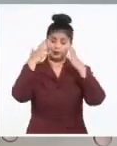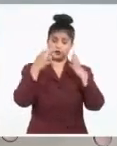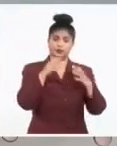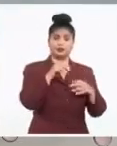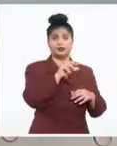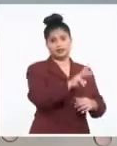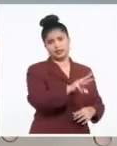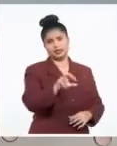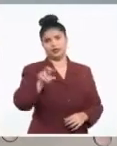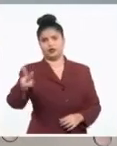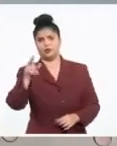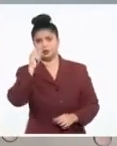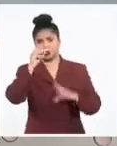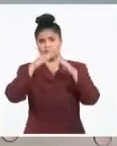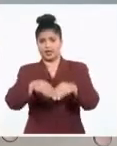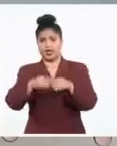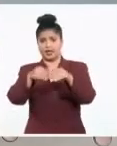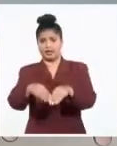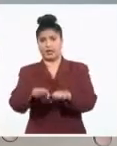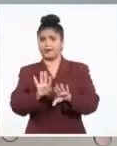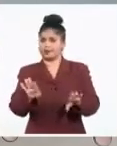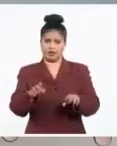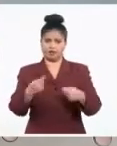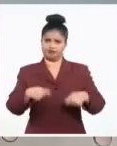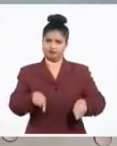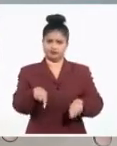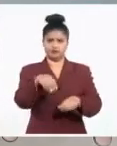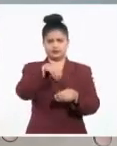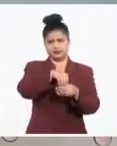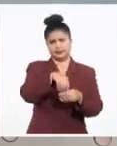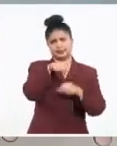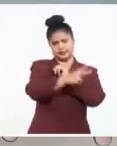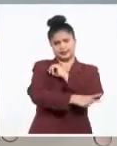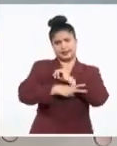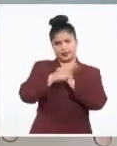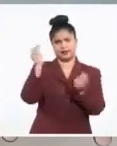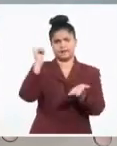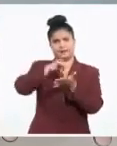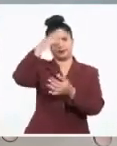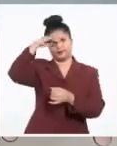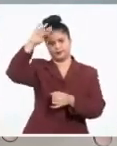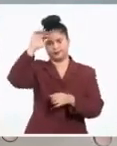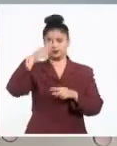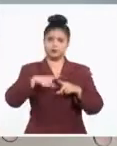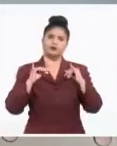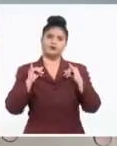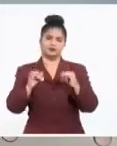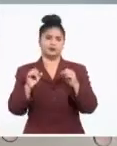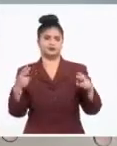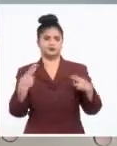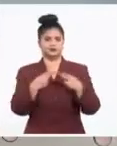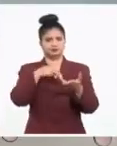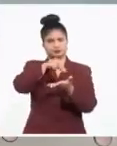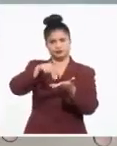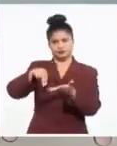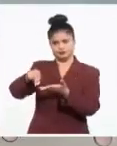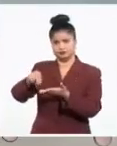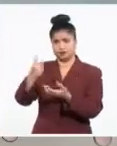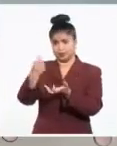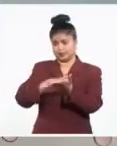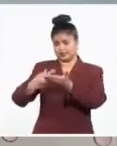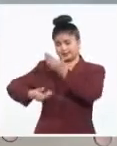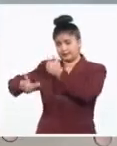de esta forma el granmense se despidió de los playoffs. Vamos ahora con informaciones del juego Ciencia. Hace poco menos de una semana concluyó la Olimpiada Mundial